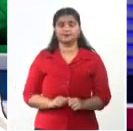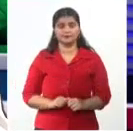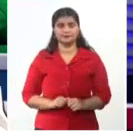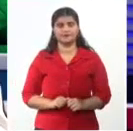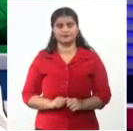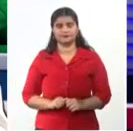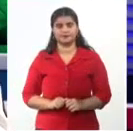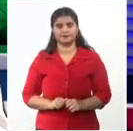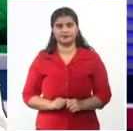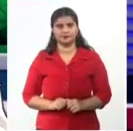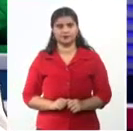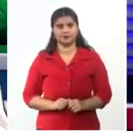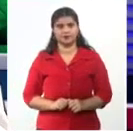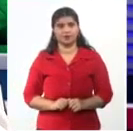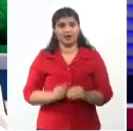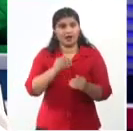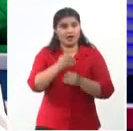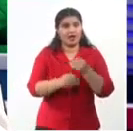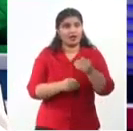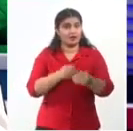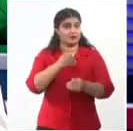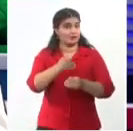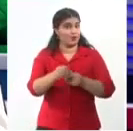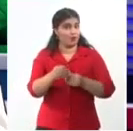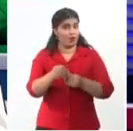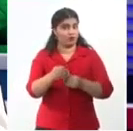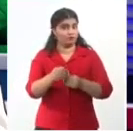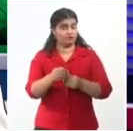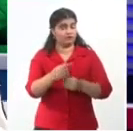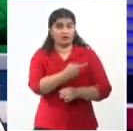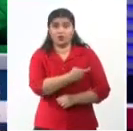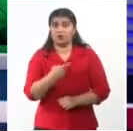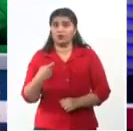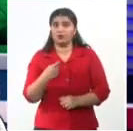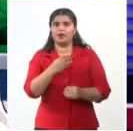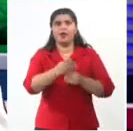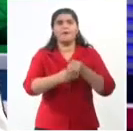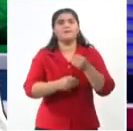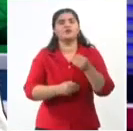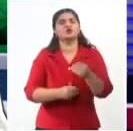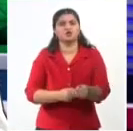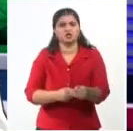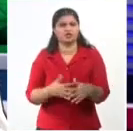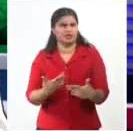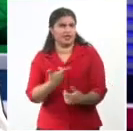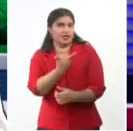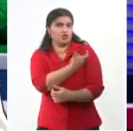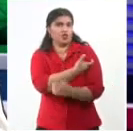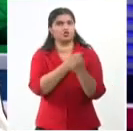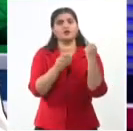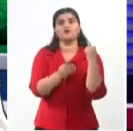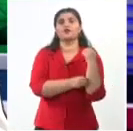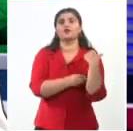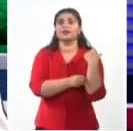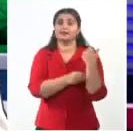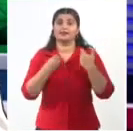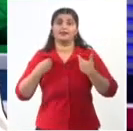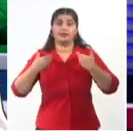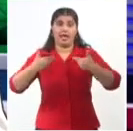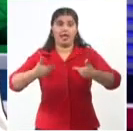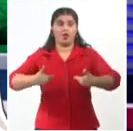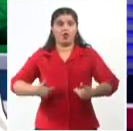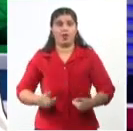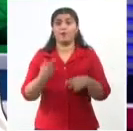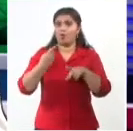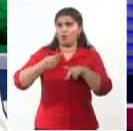están acelerando lo que son las dosis de refuerzo como un mecanismo para poder